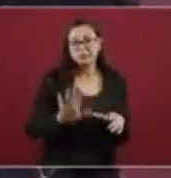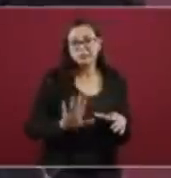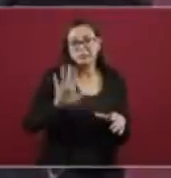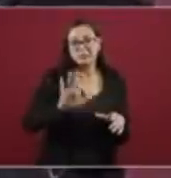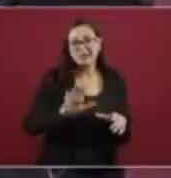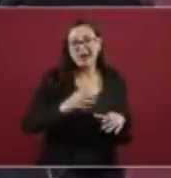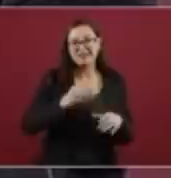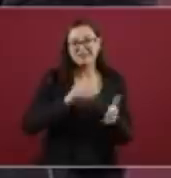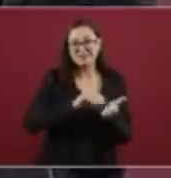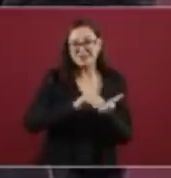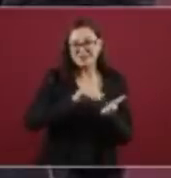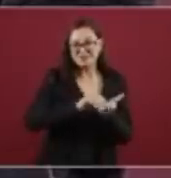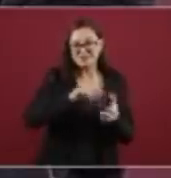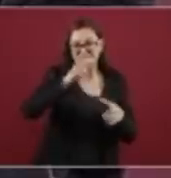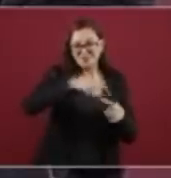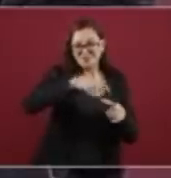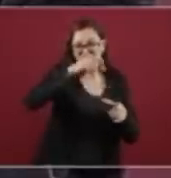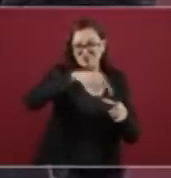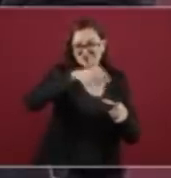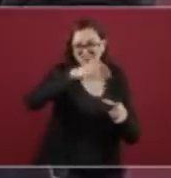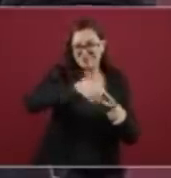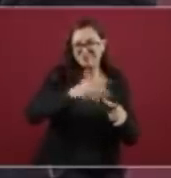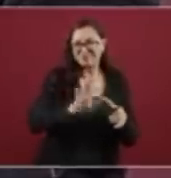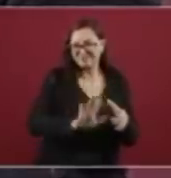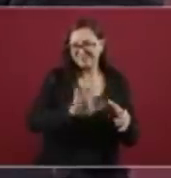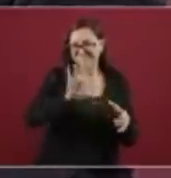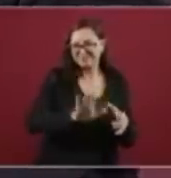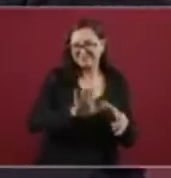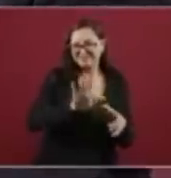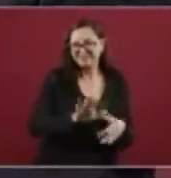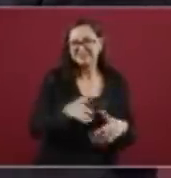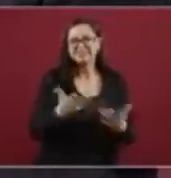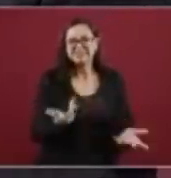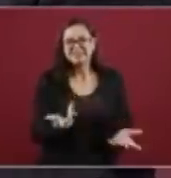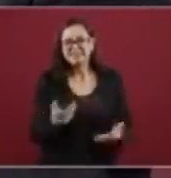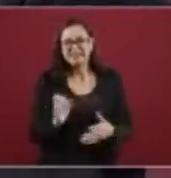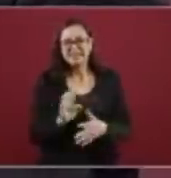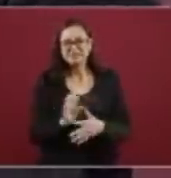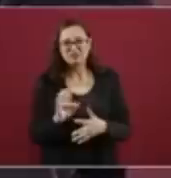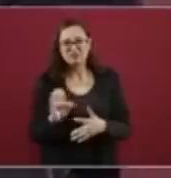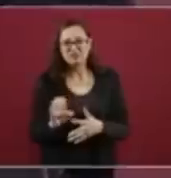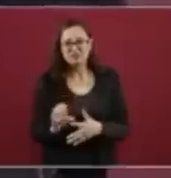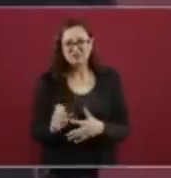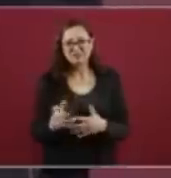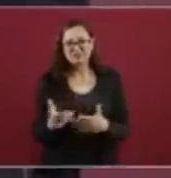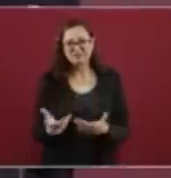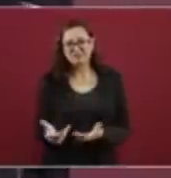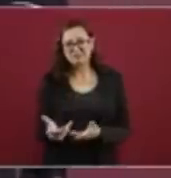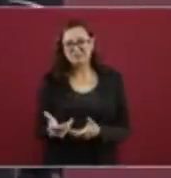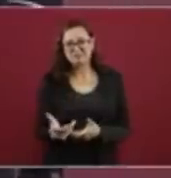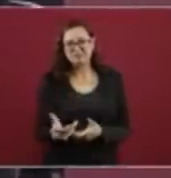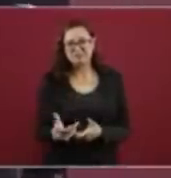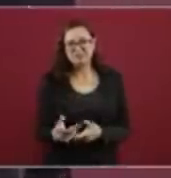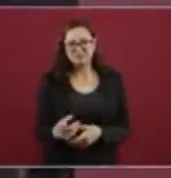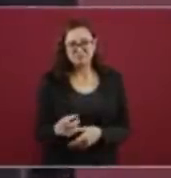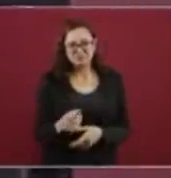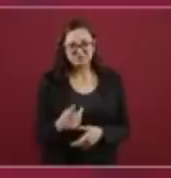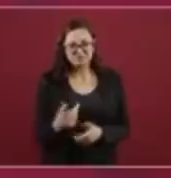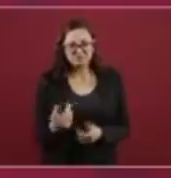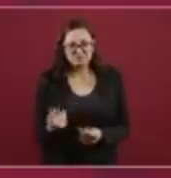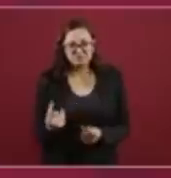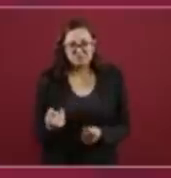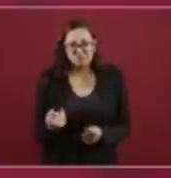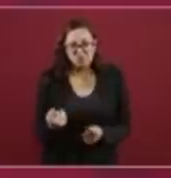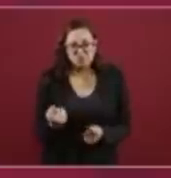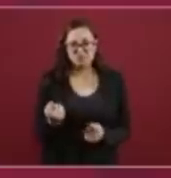¿qué te va a importar a ti estar defendiendo al gobierno o estar defendiendo el presupuesto si no es